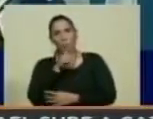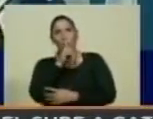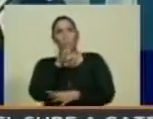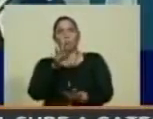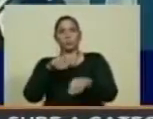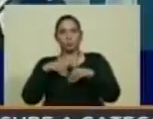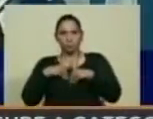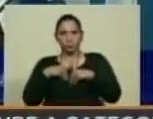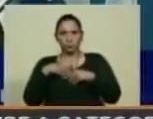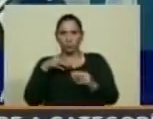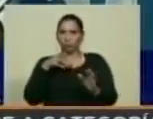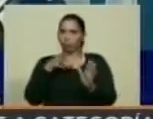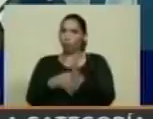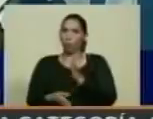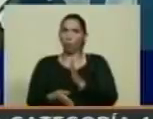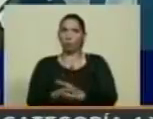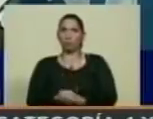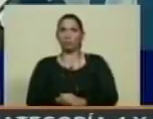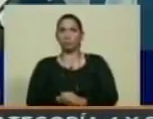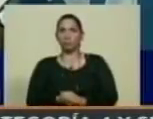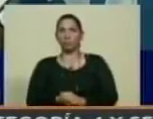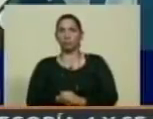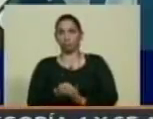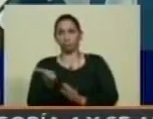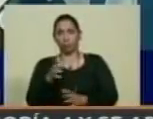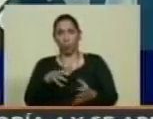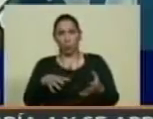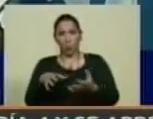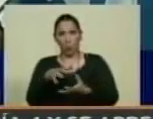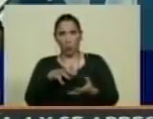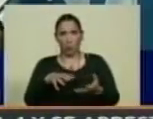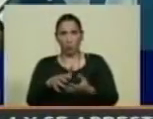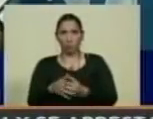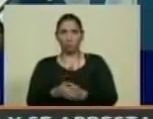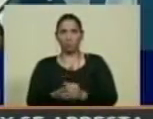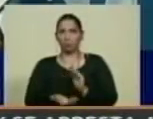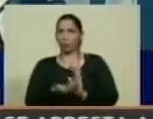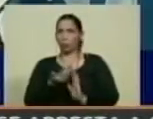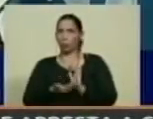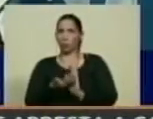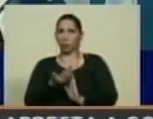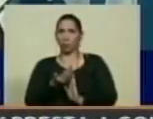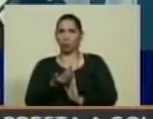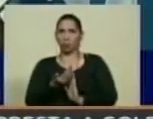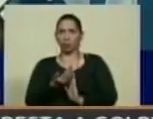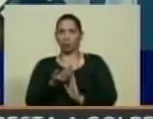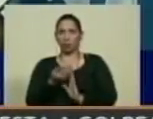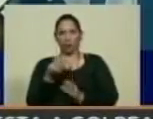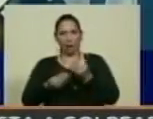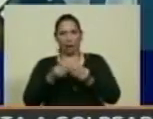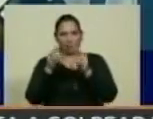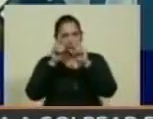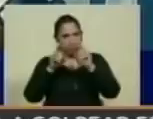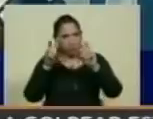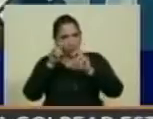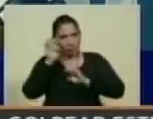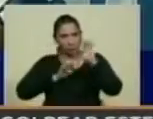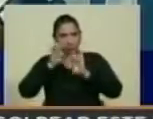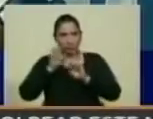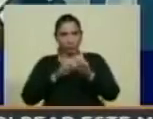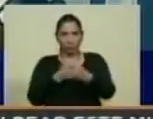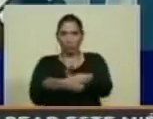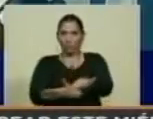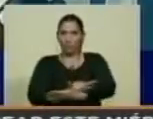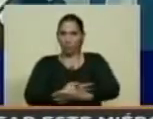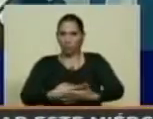y respeto frente a este hecho. Vale destacar que al momento de efectuarse la autopsia, fueron tomadas muestras de sangre